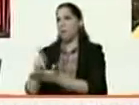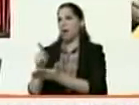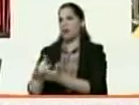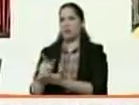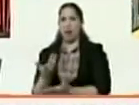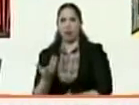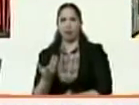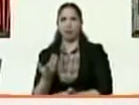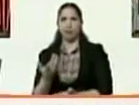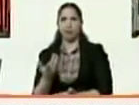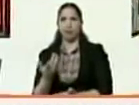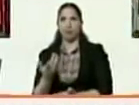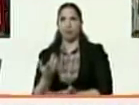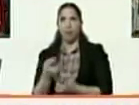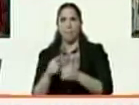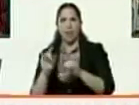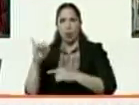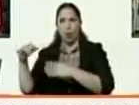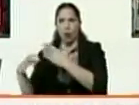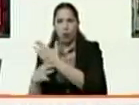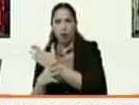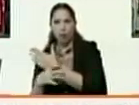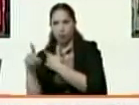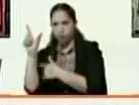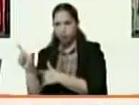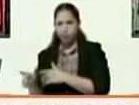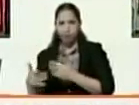participar. Pero Juanito Alimaña